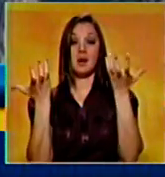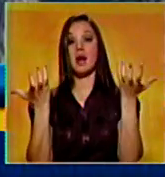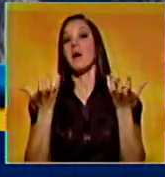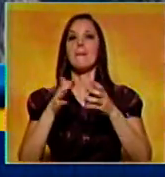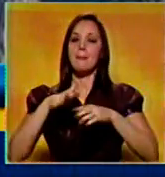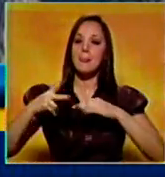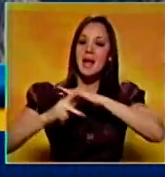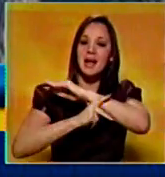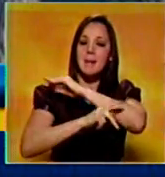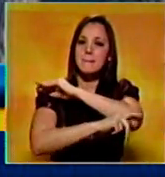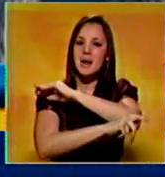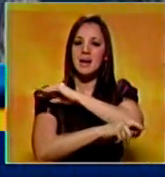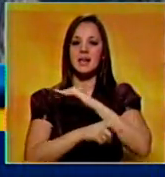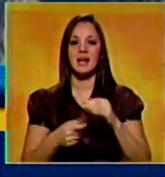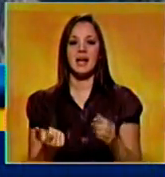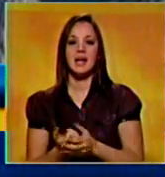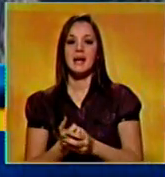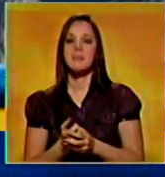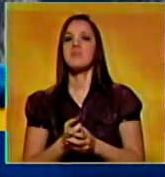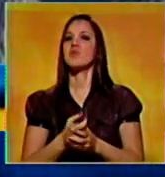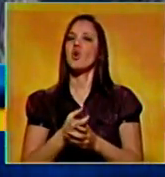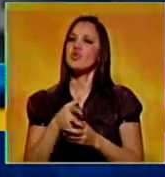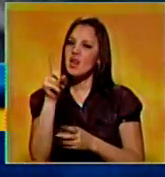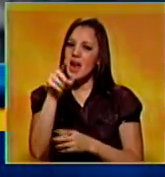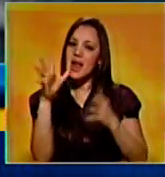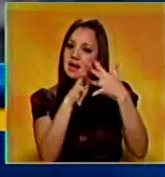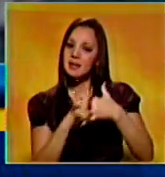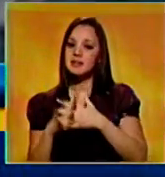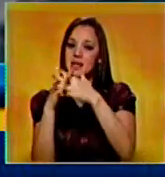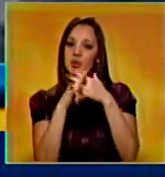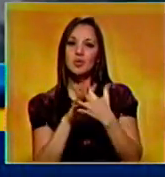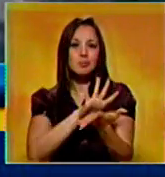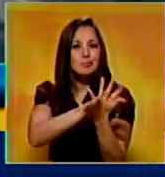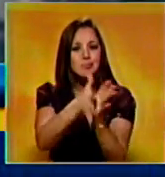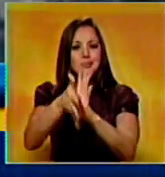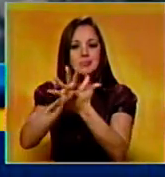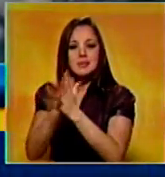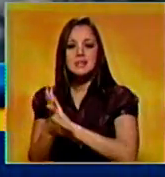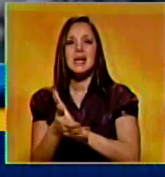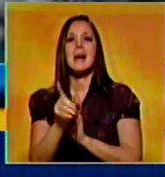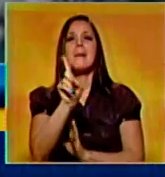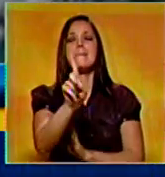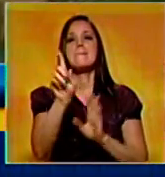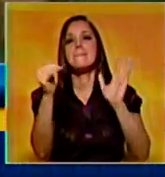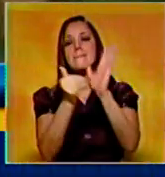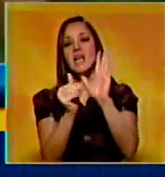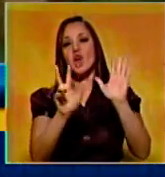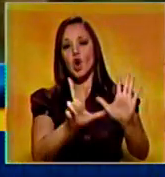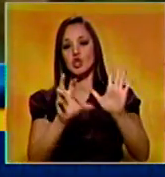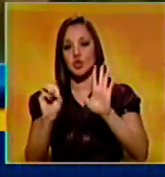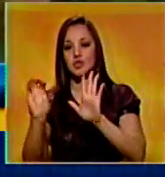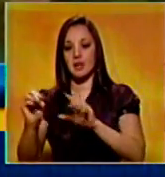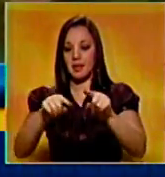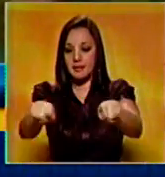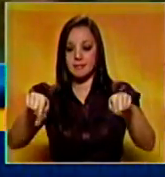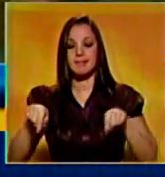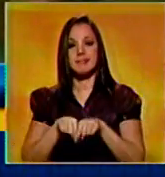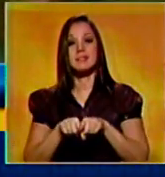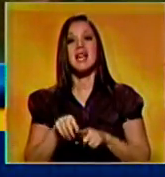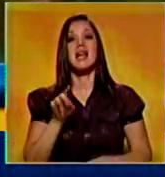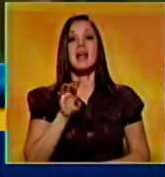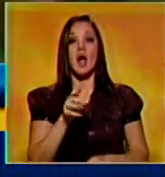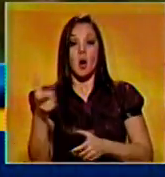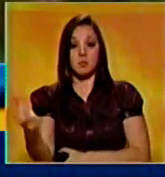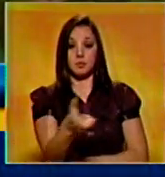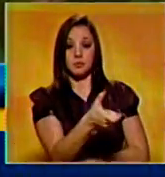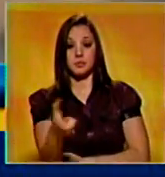en el Parque Nacional de Yosemite, en California, el cual ha destruido 1.800 hectáreas de bosque. 400 bomberos se